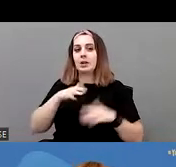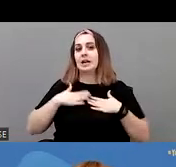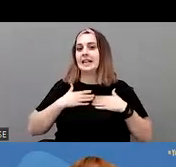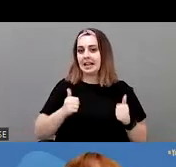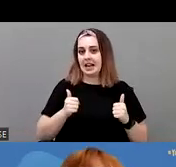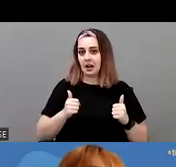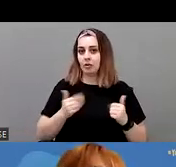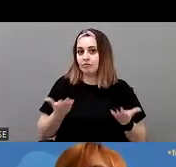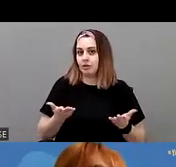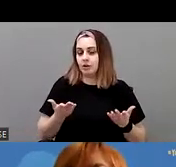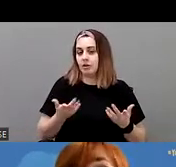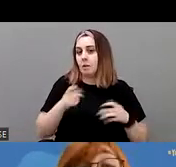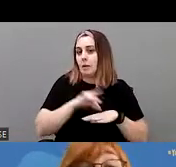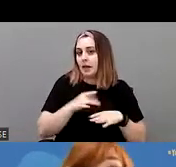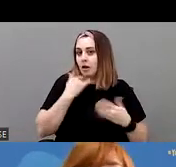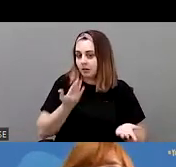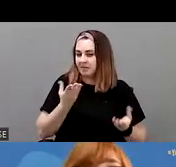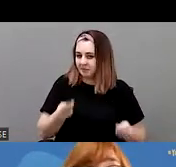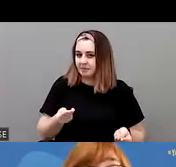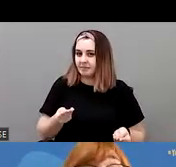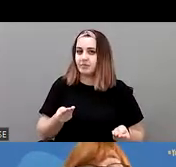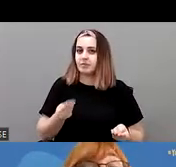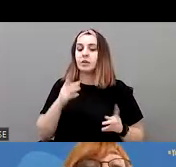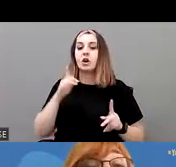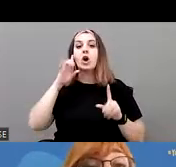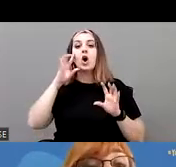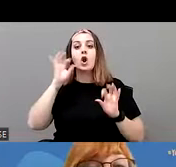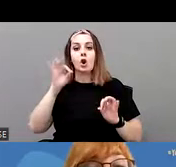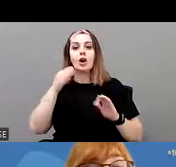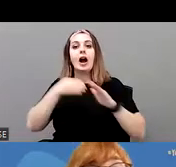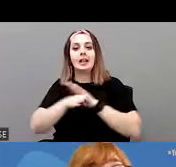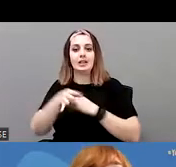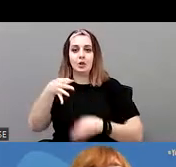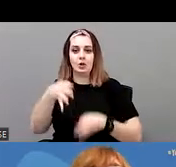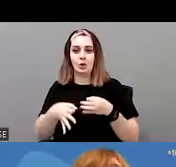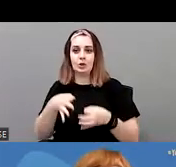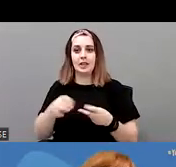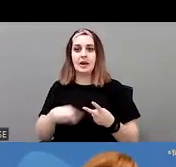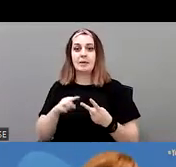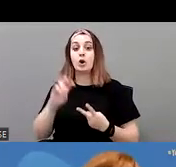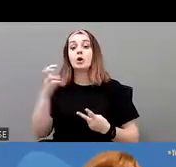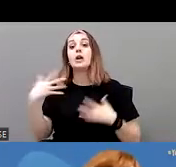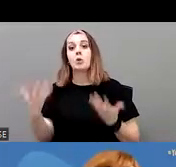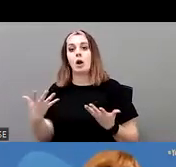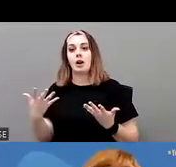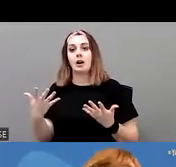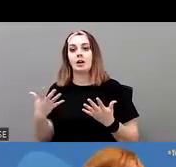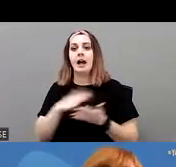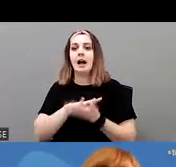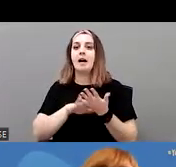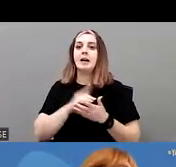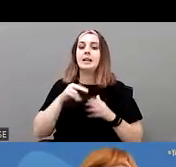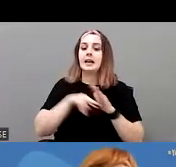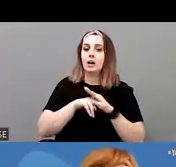profesional sanitario, ¿no? Por supuesto, en el acceso a la justicia. ¿Y qué otra cuestión se tiene que modificar? Claro, hablamos de recursos humanos,